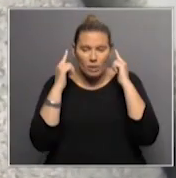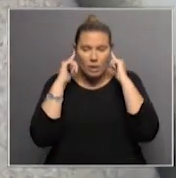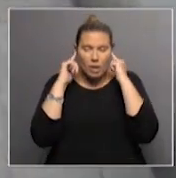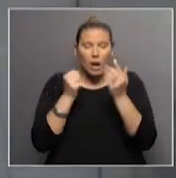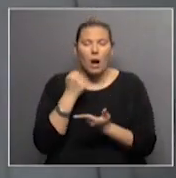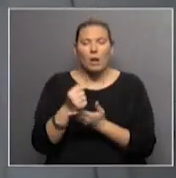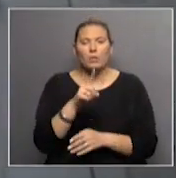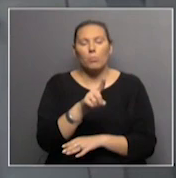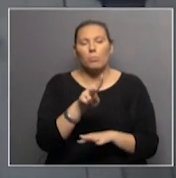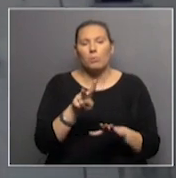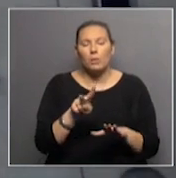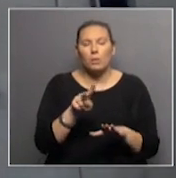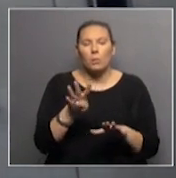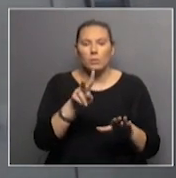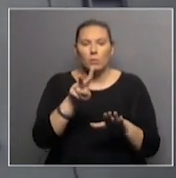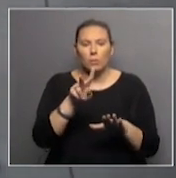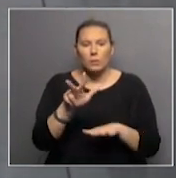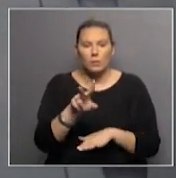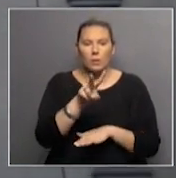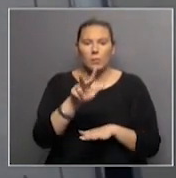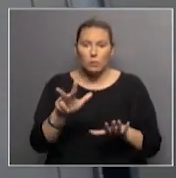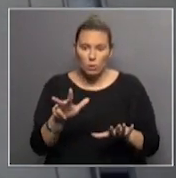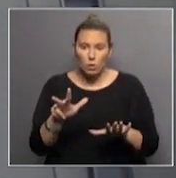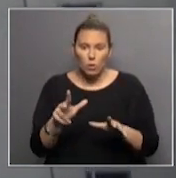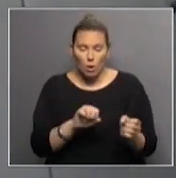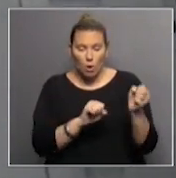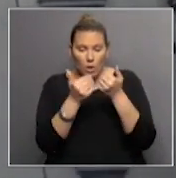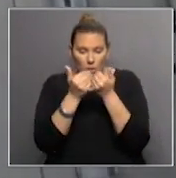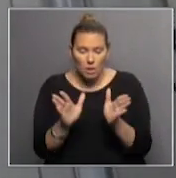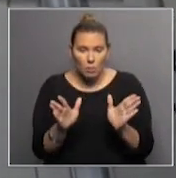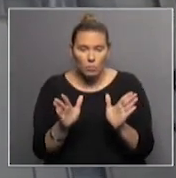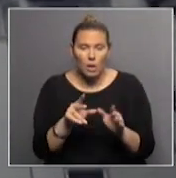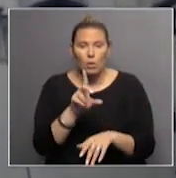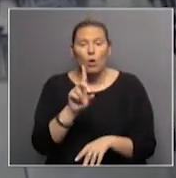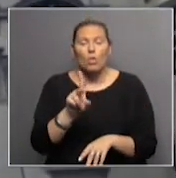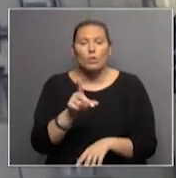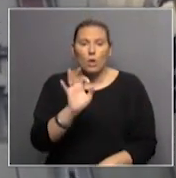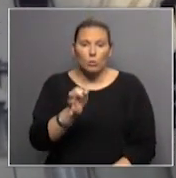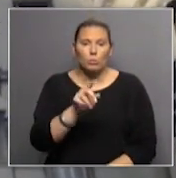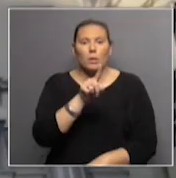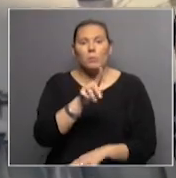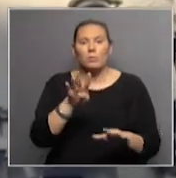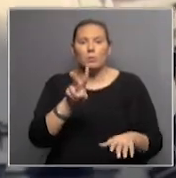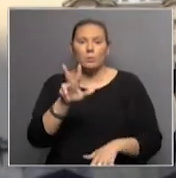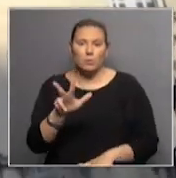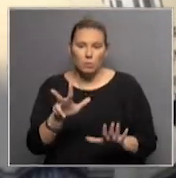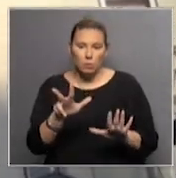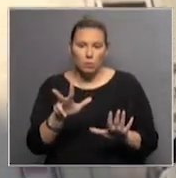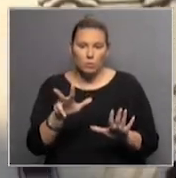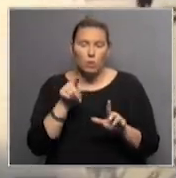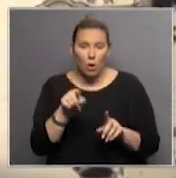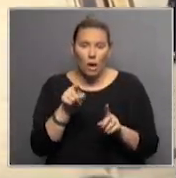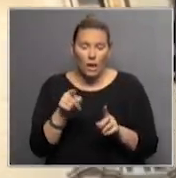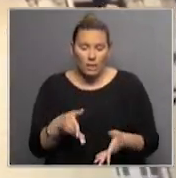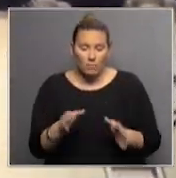año 1923 y 1928 fue su construcción, fue inaugurado el 12 de octubre de 1928, este edificio de